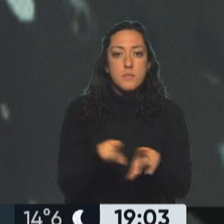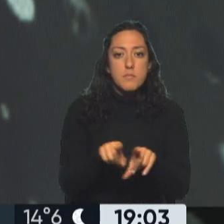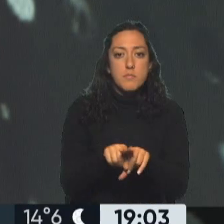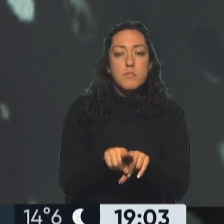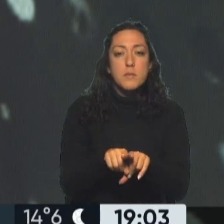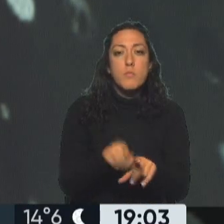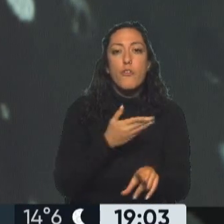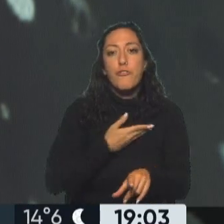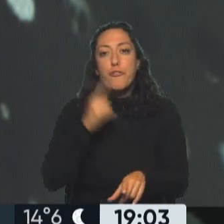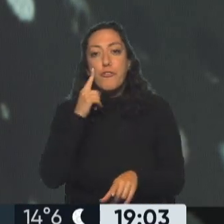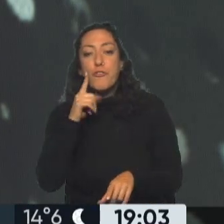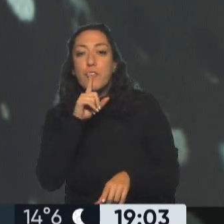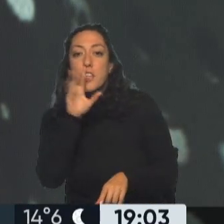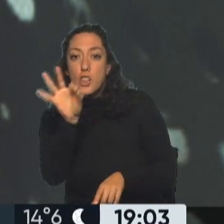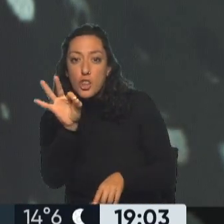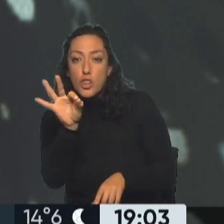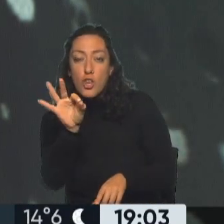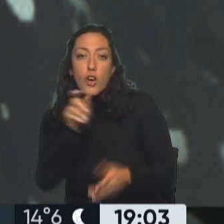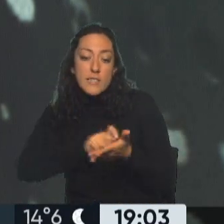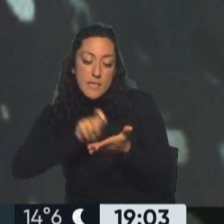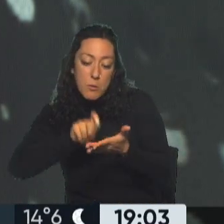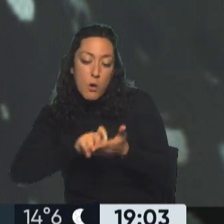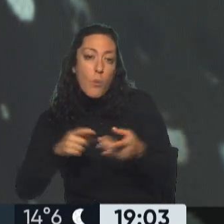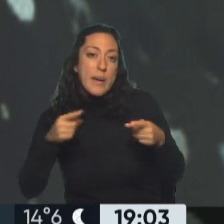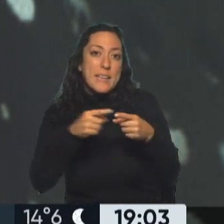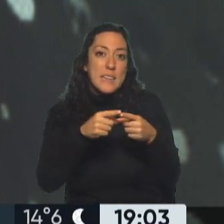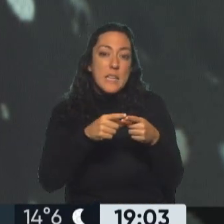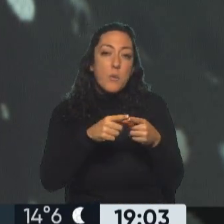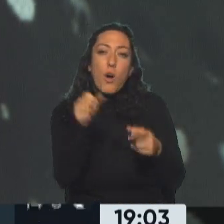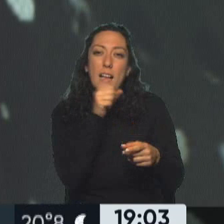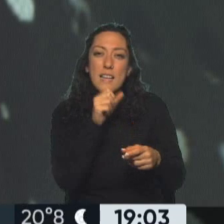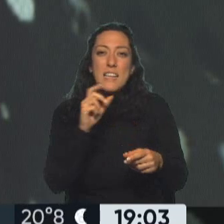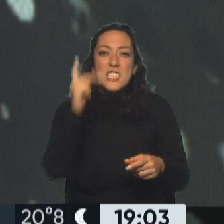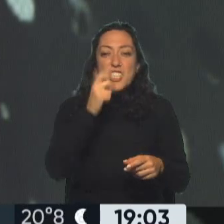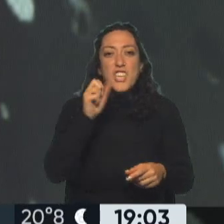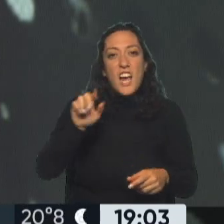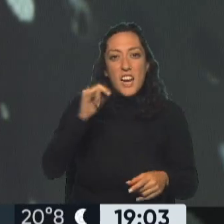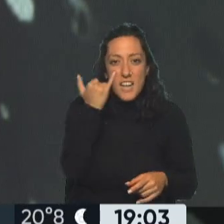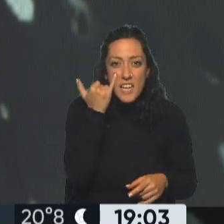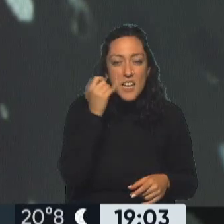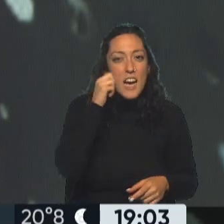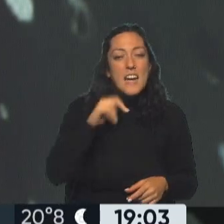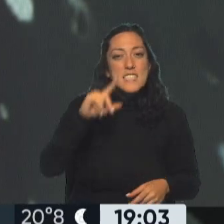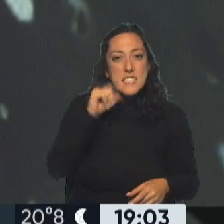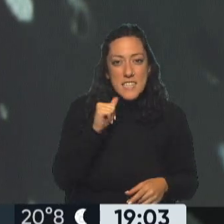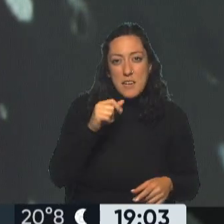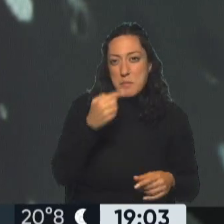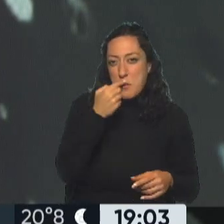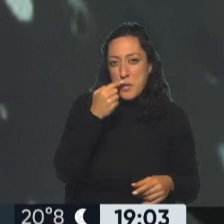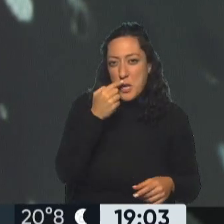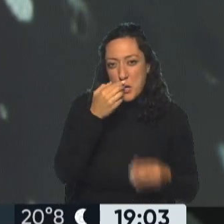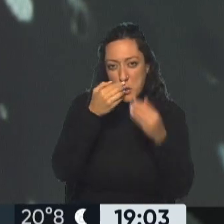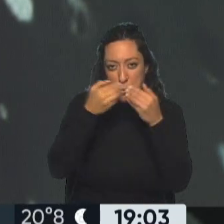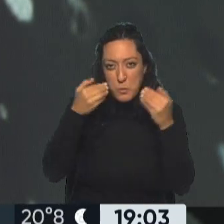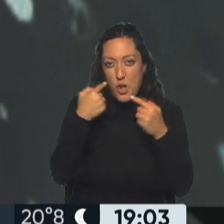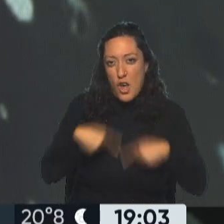Fito Páez a Charly García y se vitalizó hace muy poquito una canción que está la tierra pero cantada